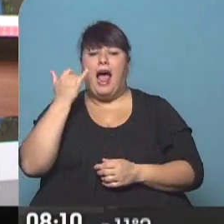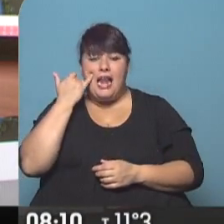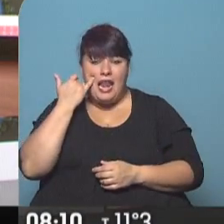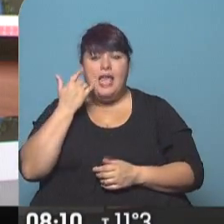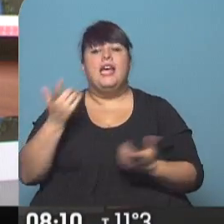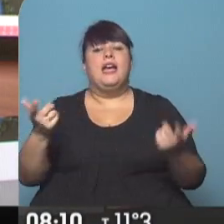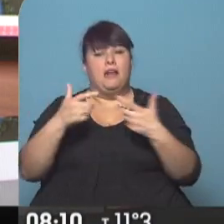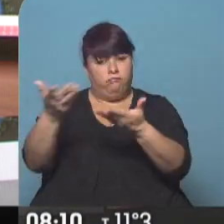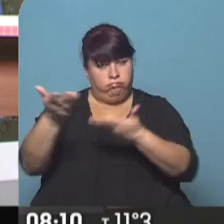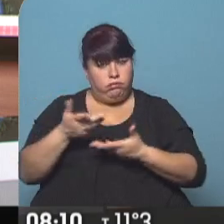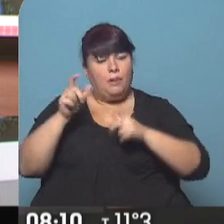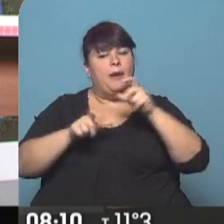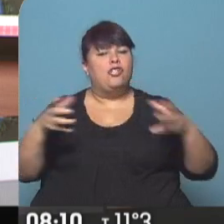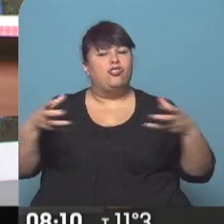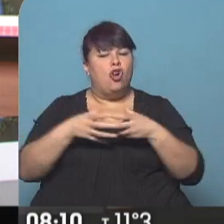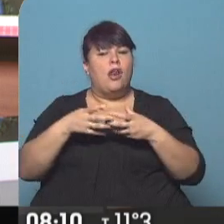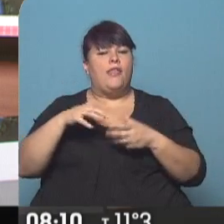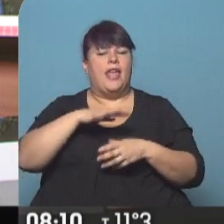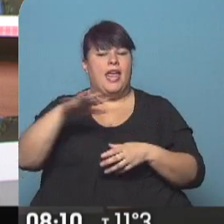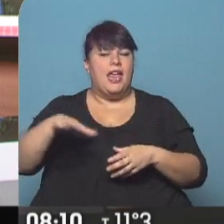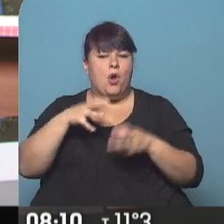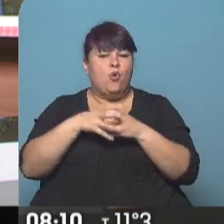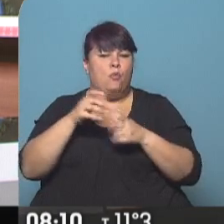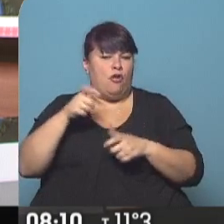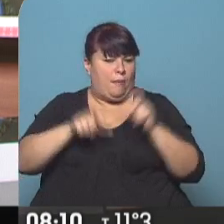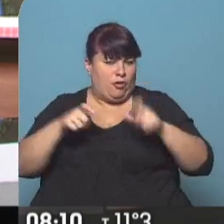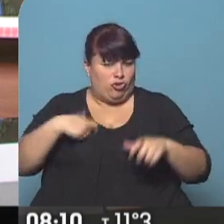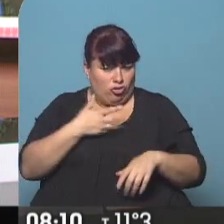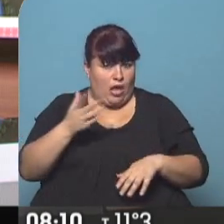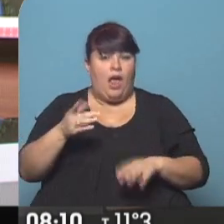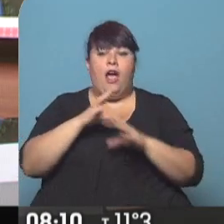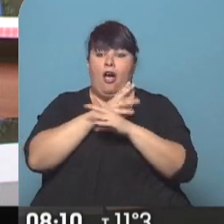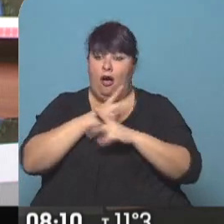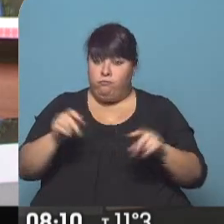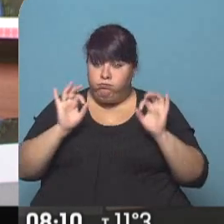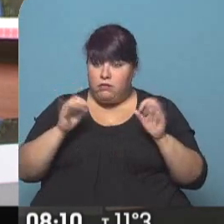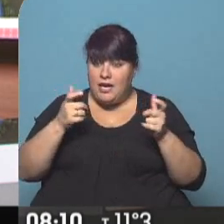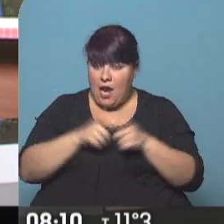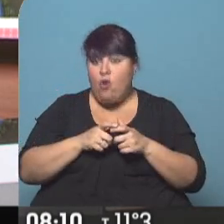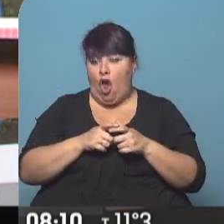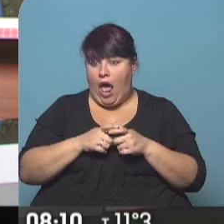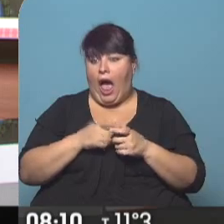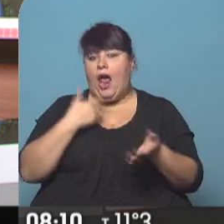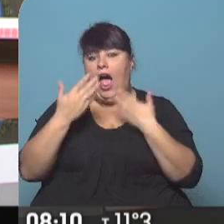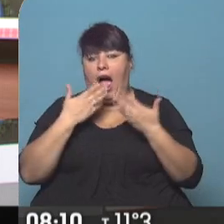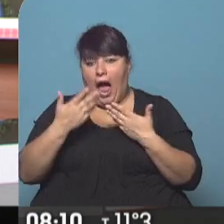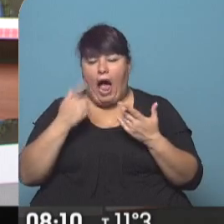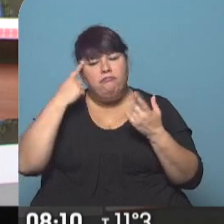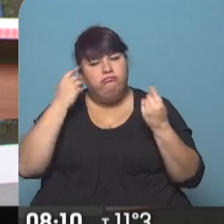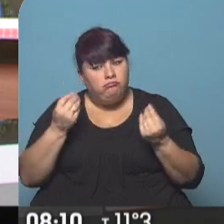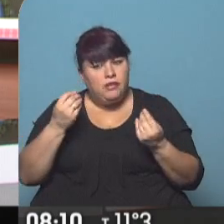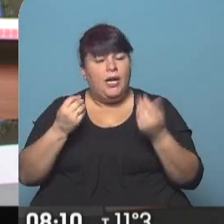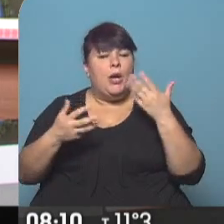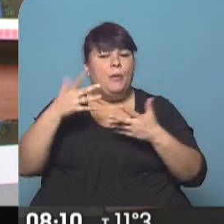quien recibió a representantes de movimientos sociales. Una vez concluida esta reunión, claro, llegaron las declaraciones, las conclusiones,